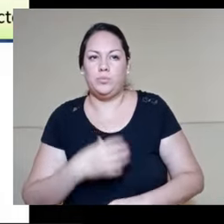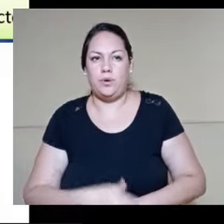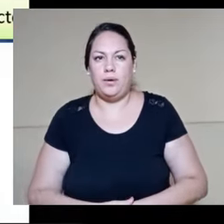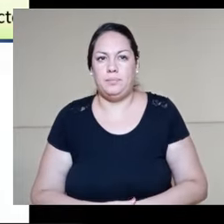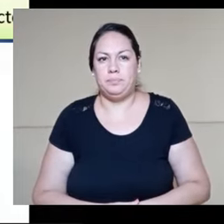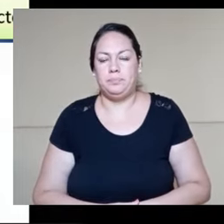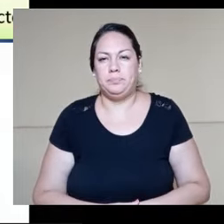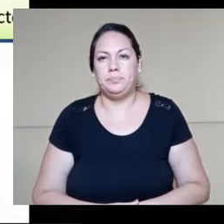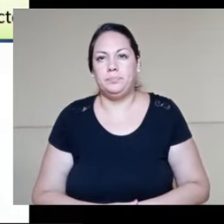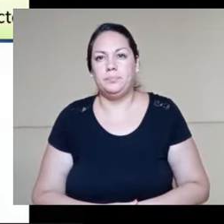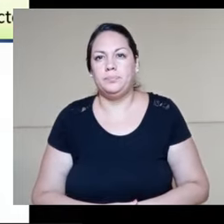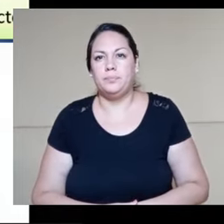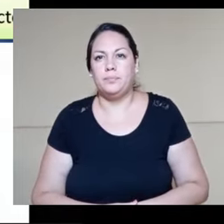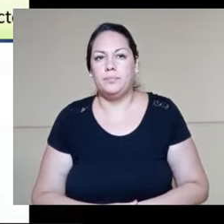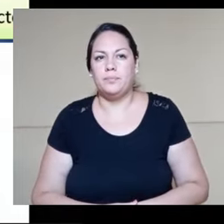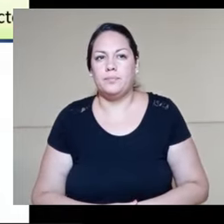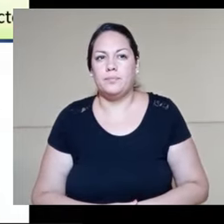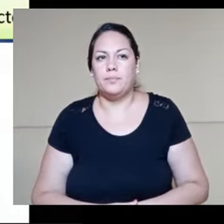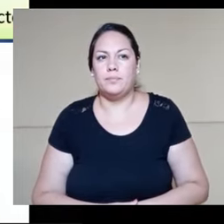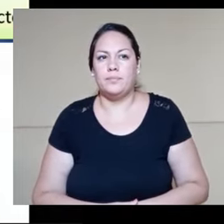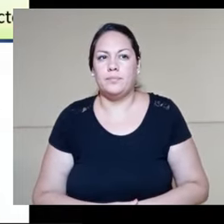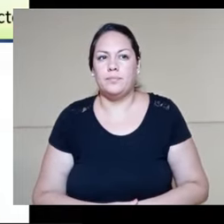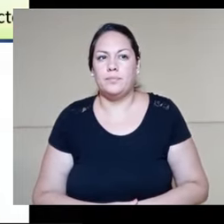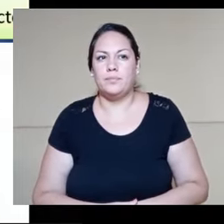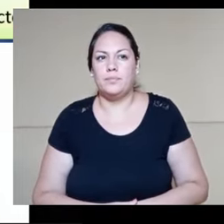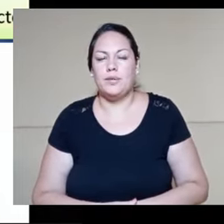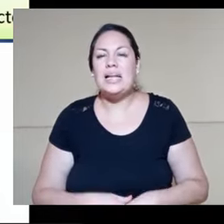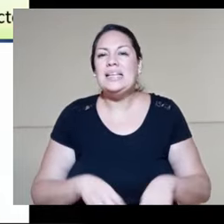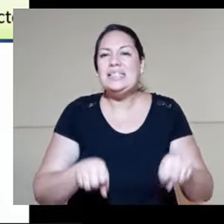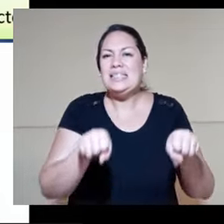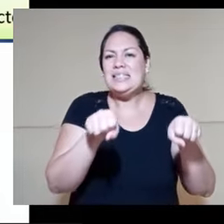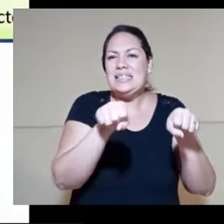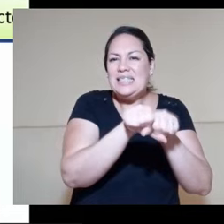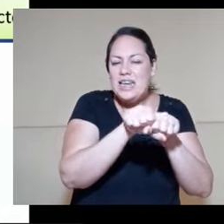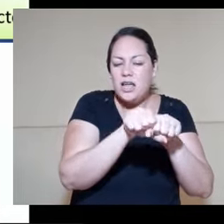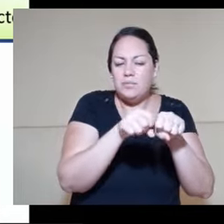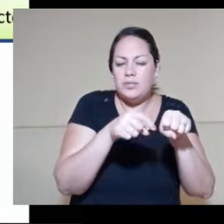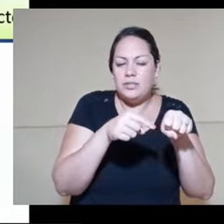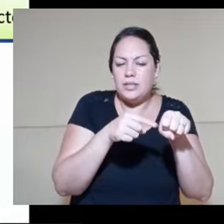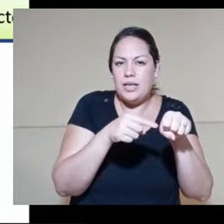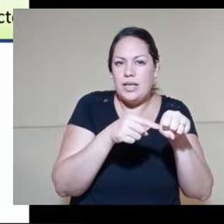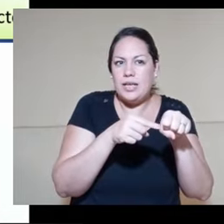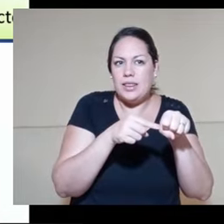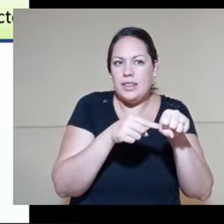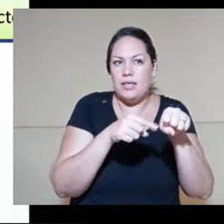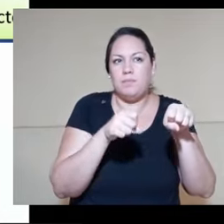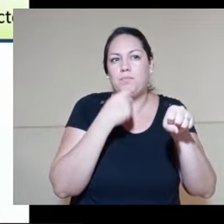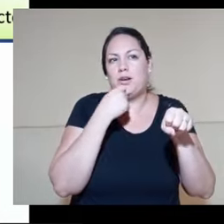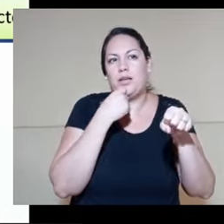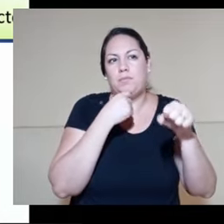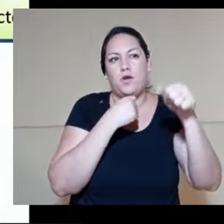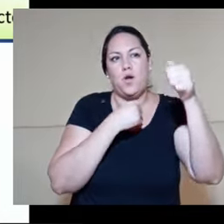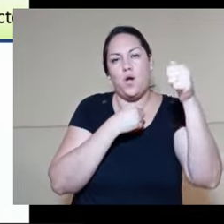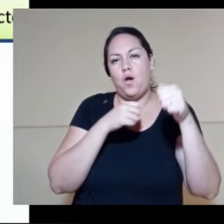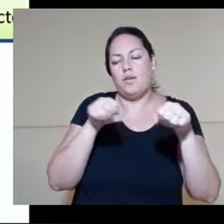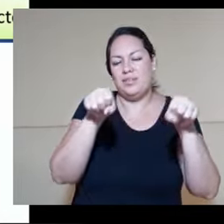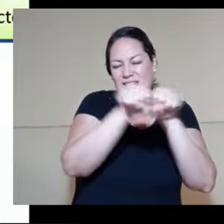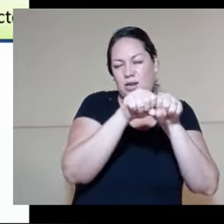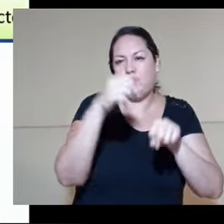Profe, una pregunta. Sí. Cada tipo de sinapsis